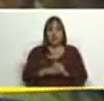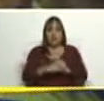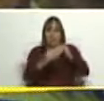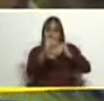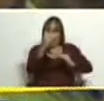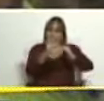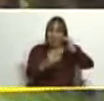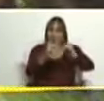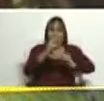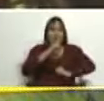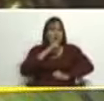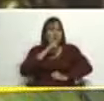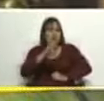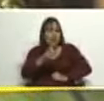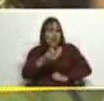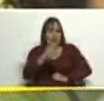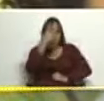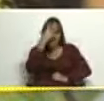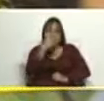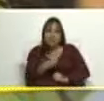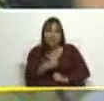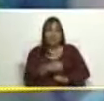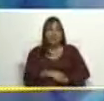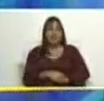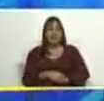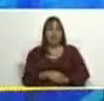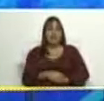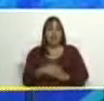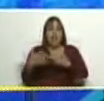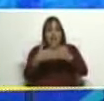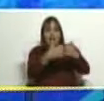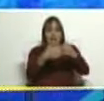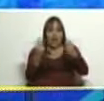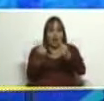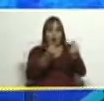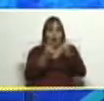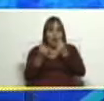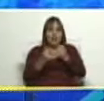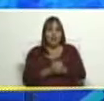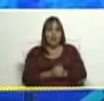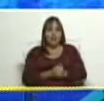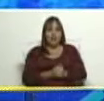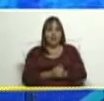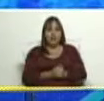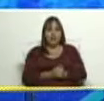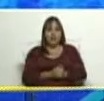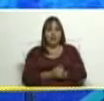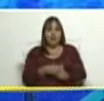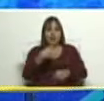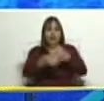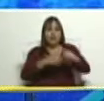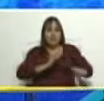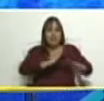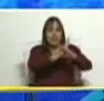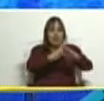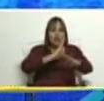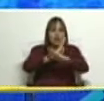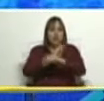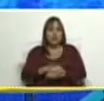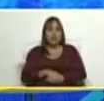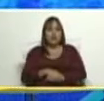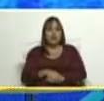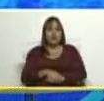horrorosa y triste, de la guerra económica y del bombardeo de las sanciones. Vamos por